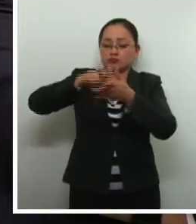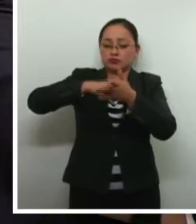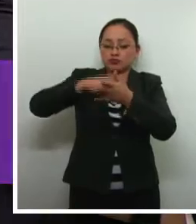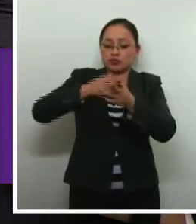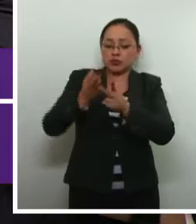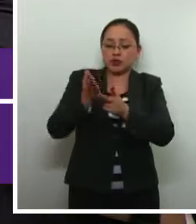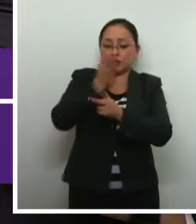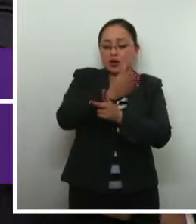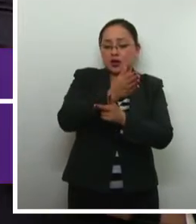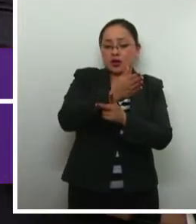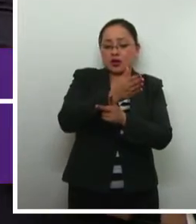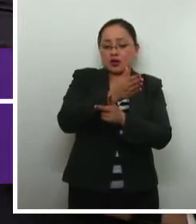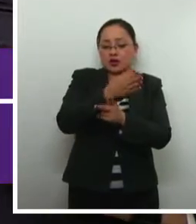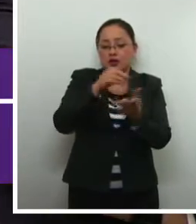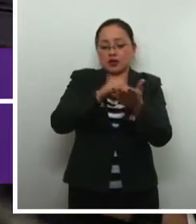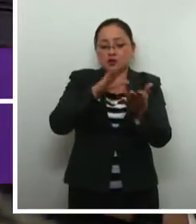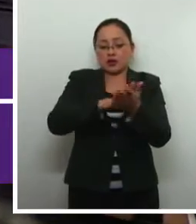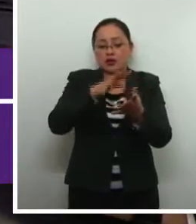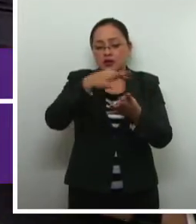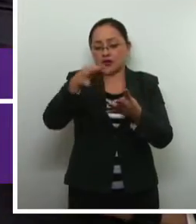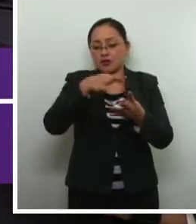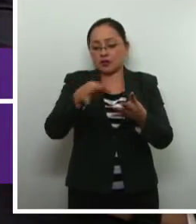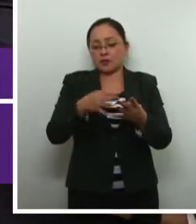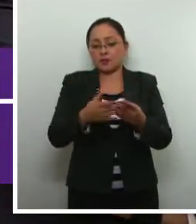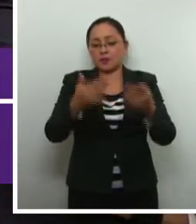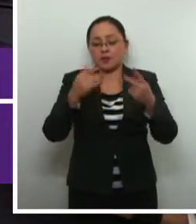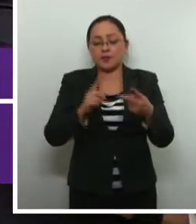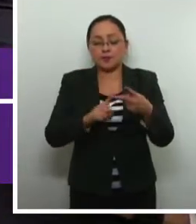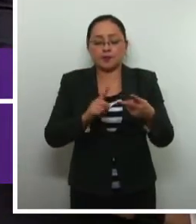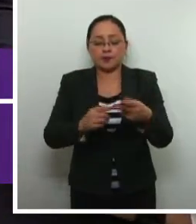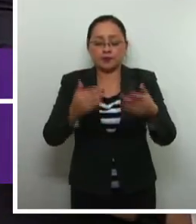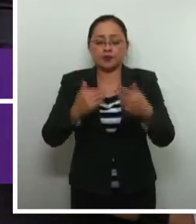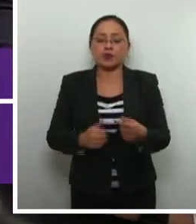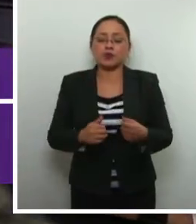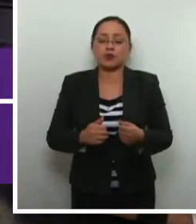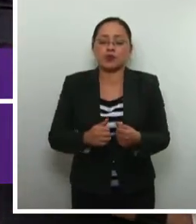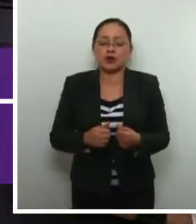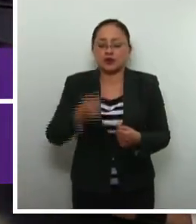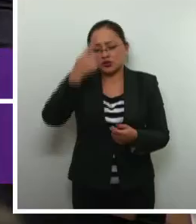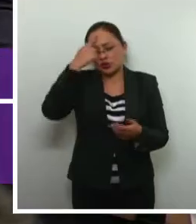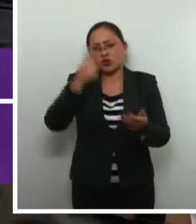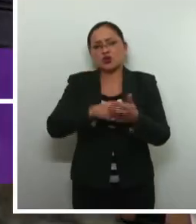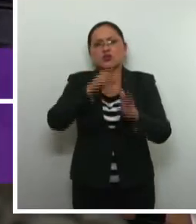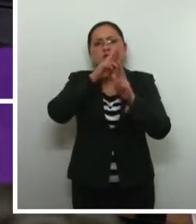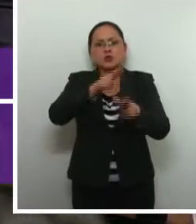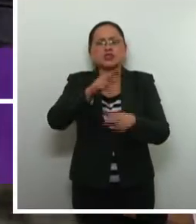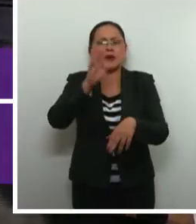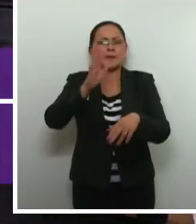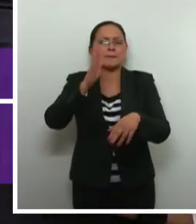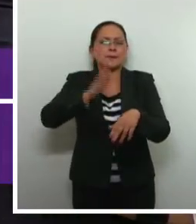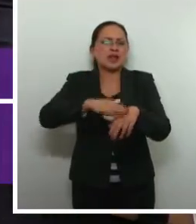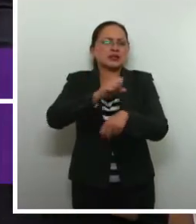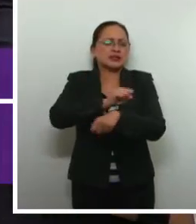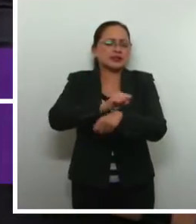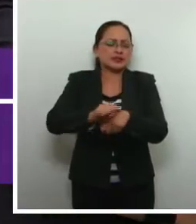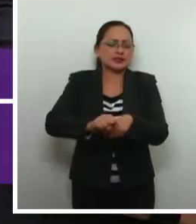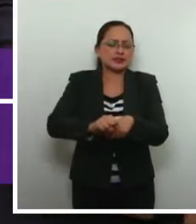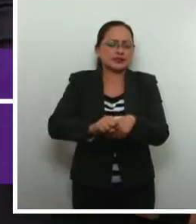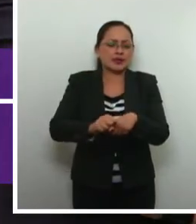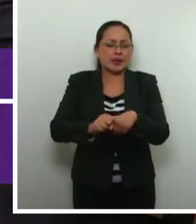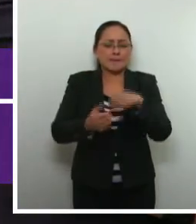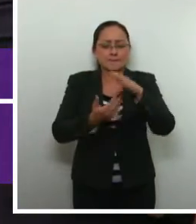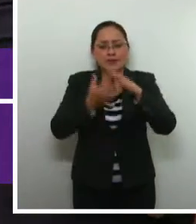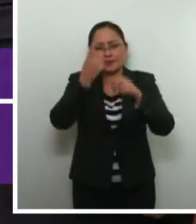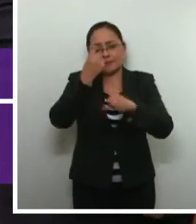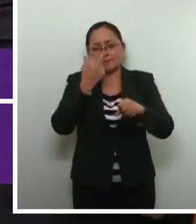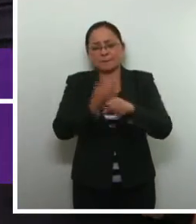inicial establecido en la reserva. Y en segundo lugar, creo que la solución es mucho más sencilla. Simplemente la mesa